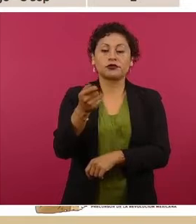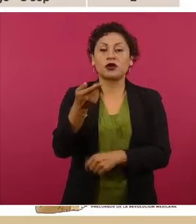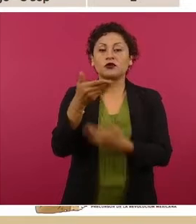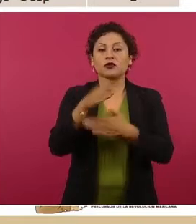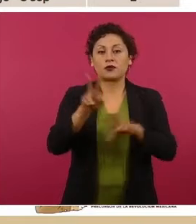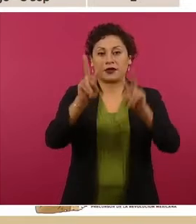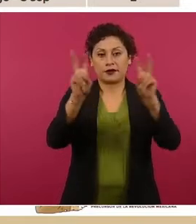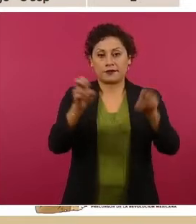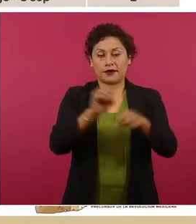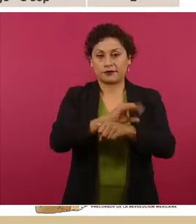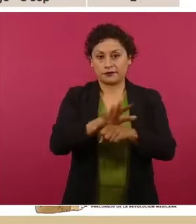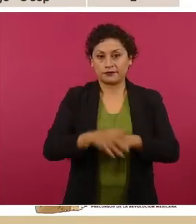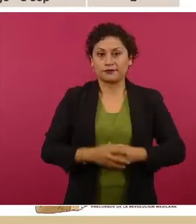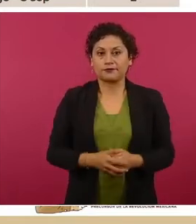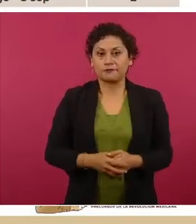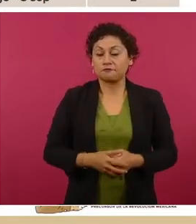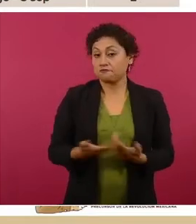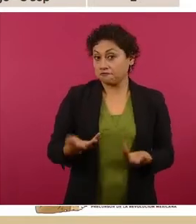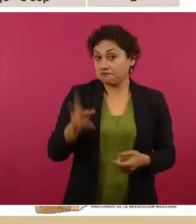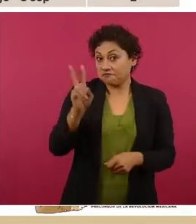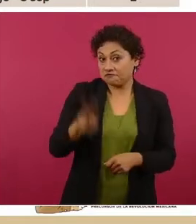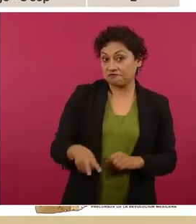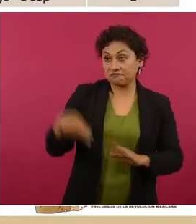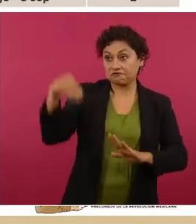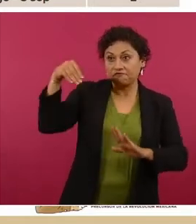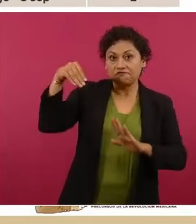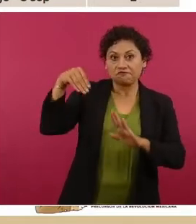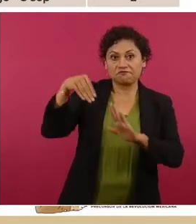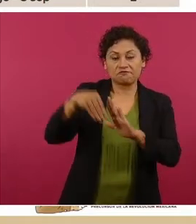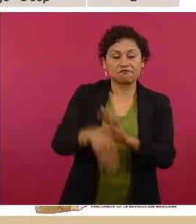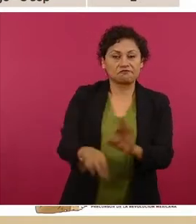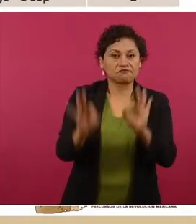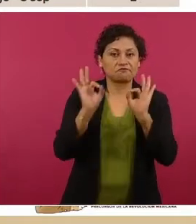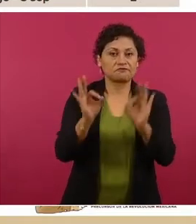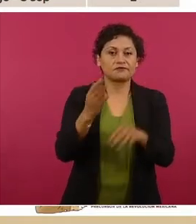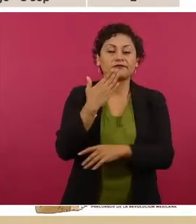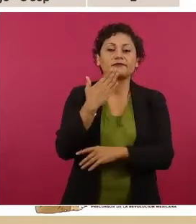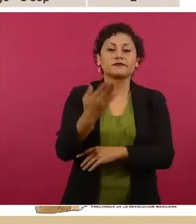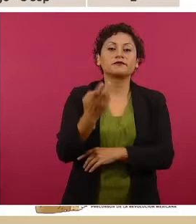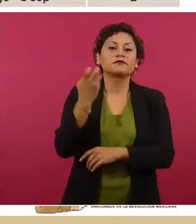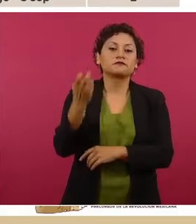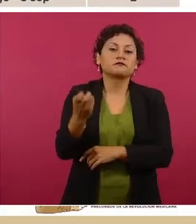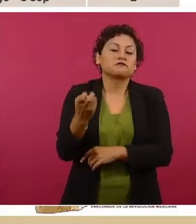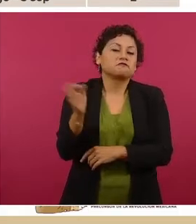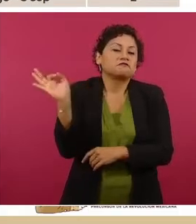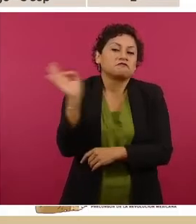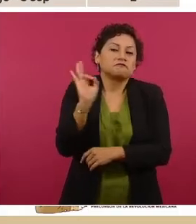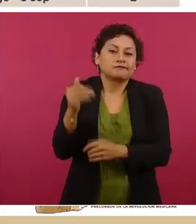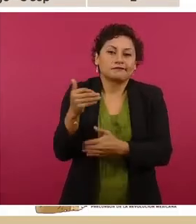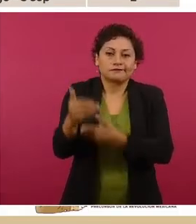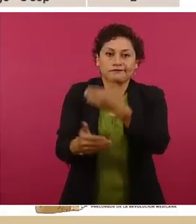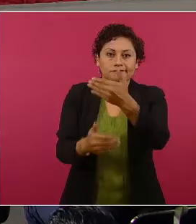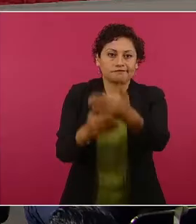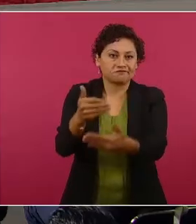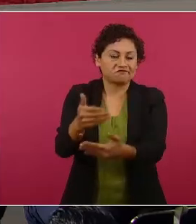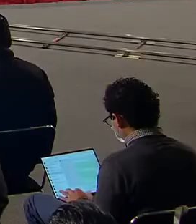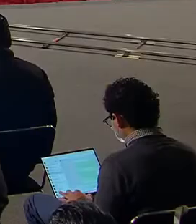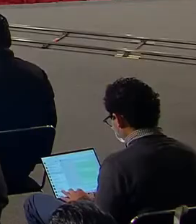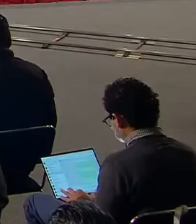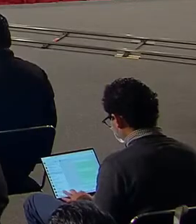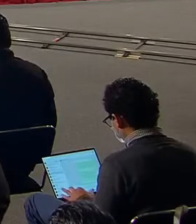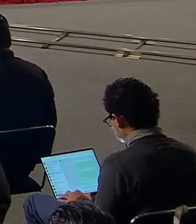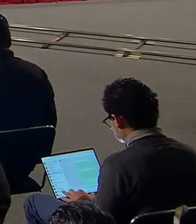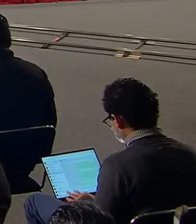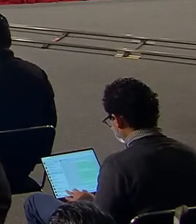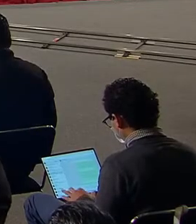COVID-19. Franca reducción y la predicción es que esto se mantenga por varias semanas más. Desde luego siempre, como